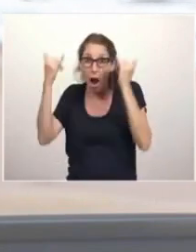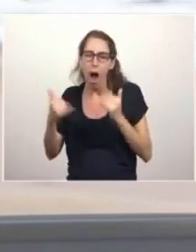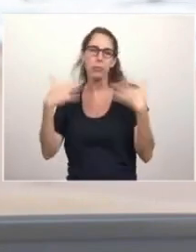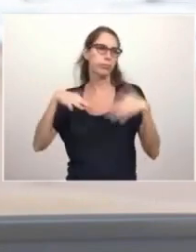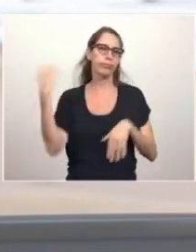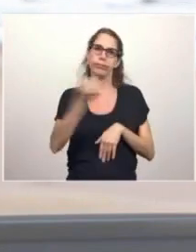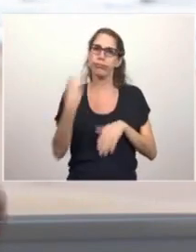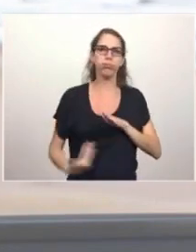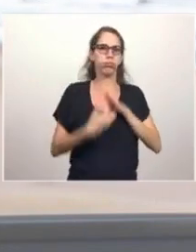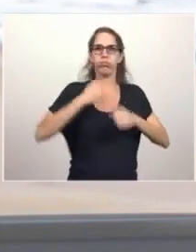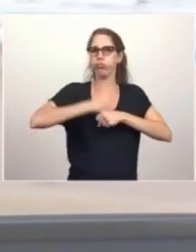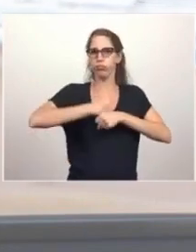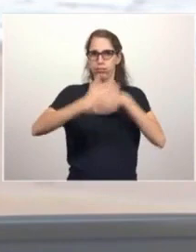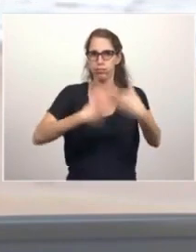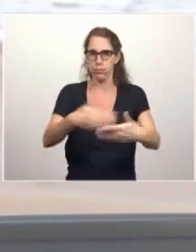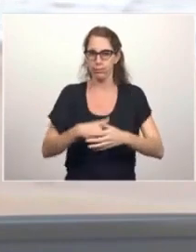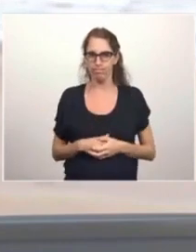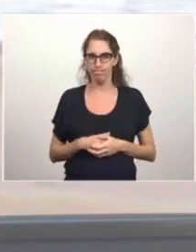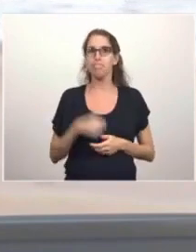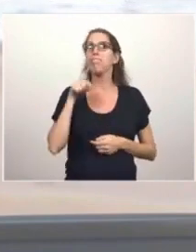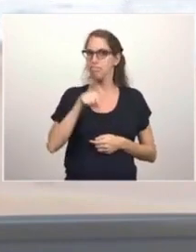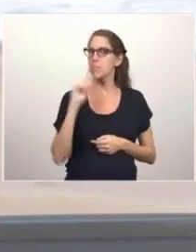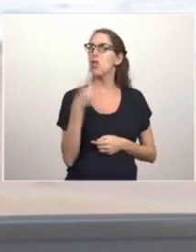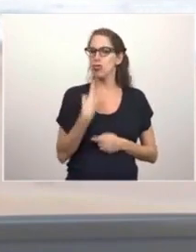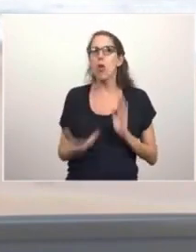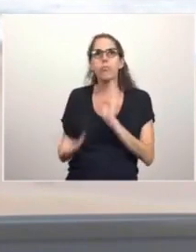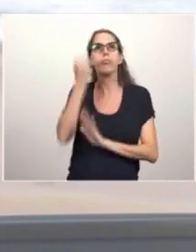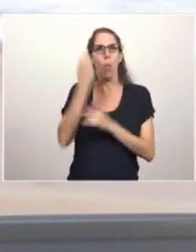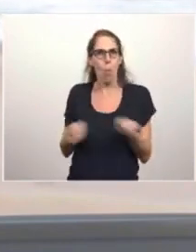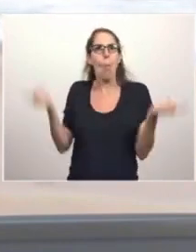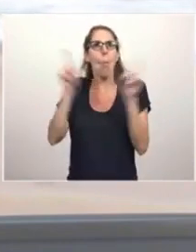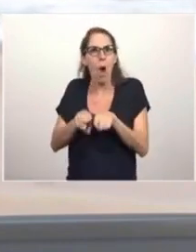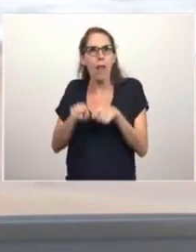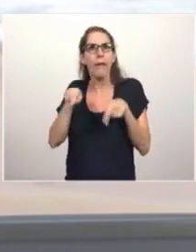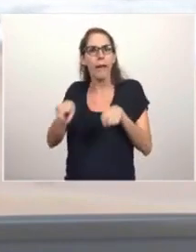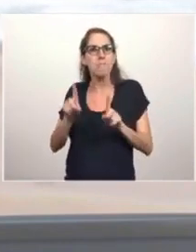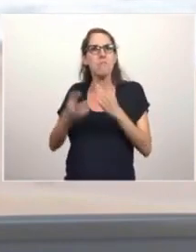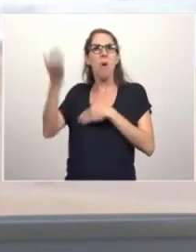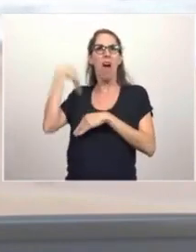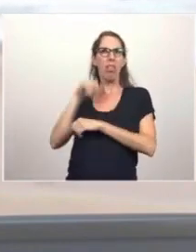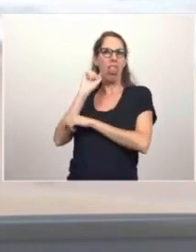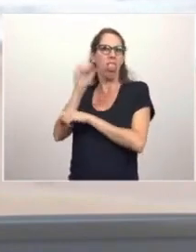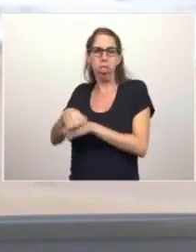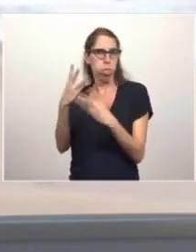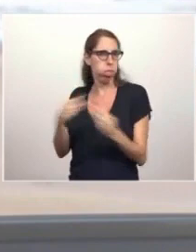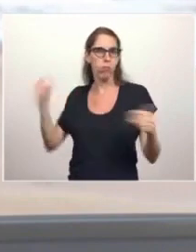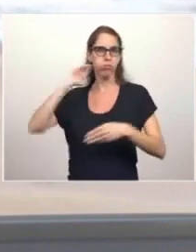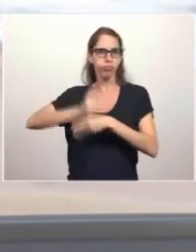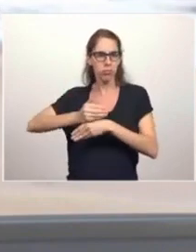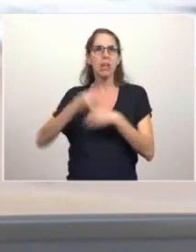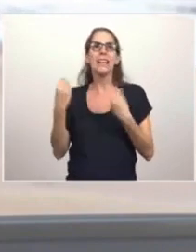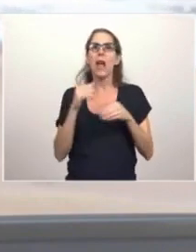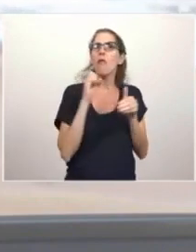Hemos recuperado aquello que se había no solo despreciado, sino terminado, que son los fondos cooperativos, estaban marcados por